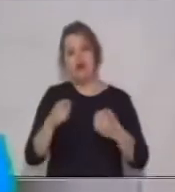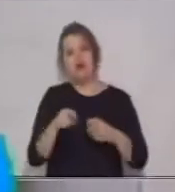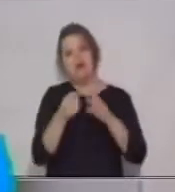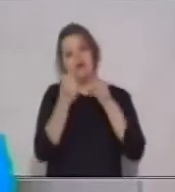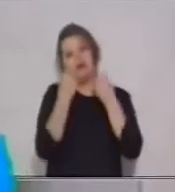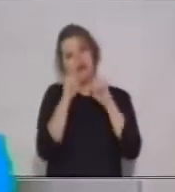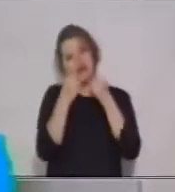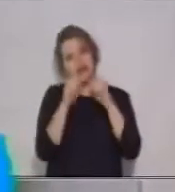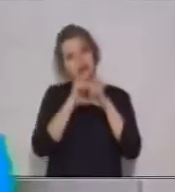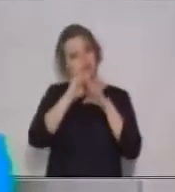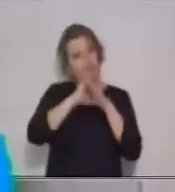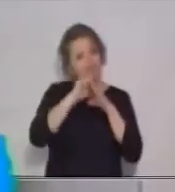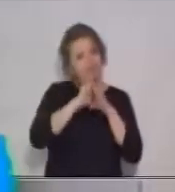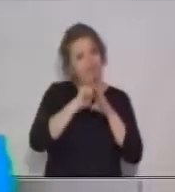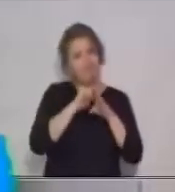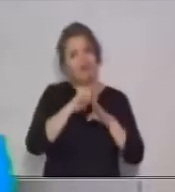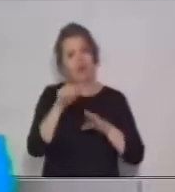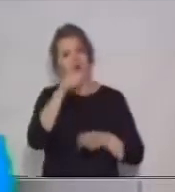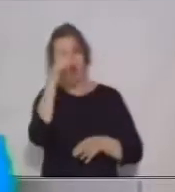esta ecuación.